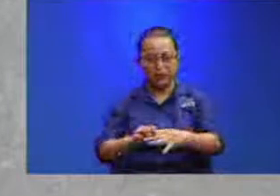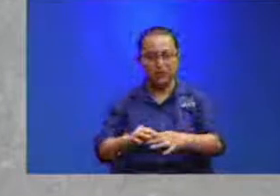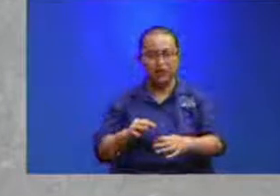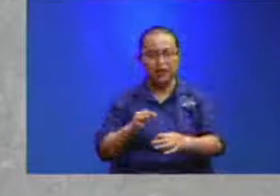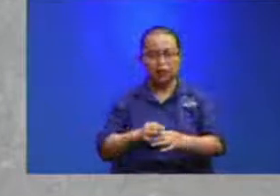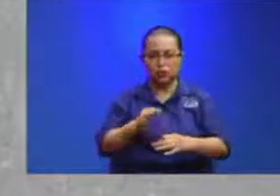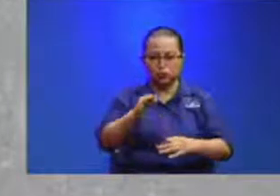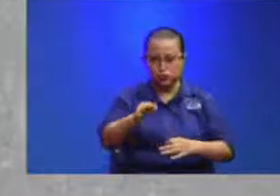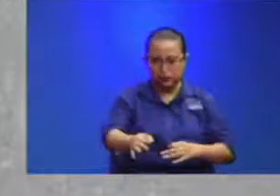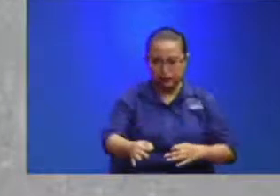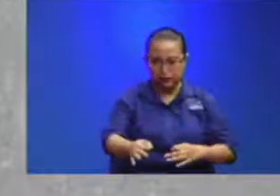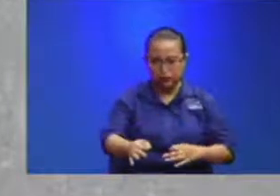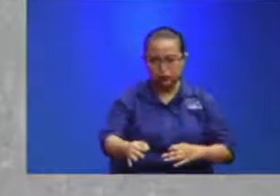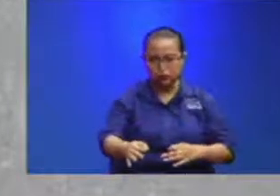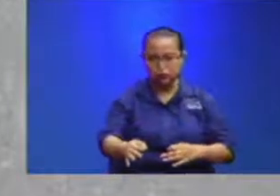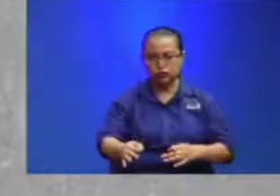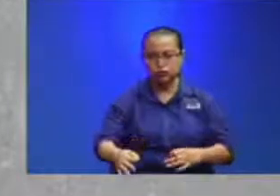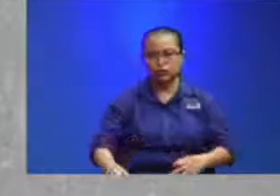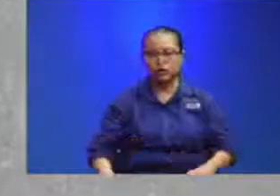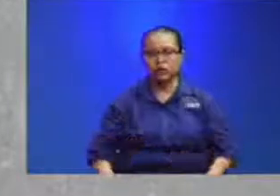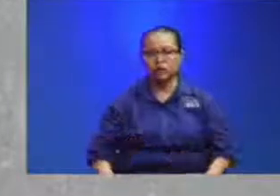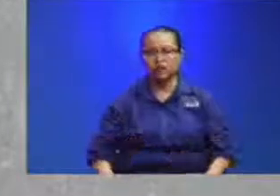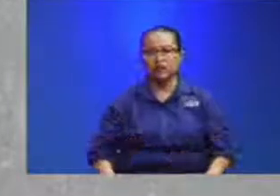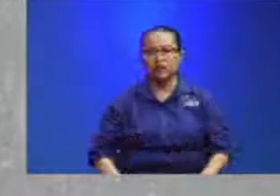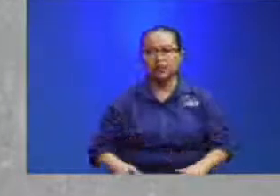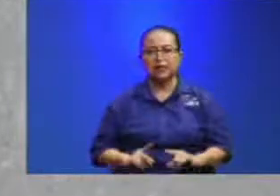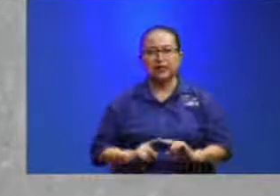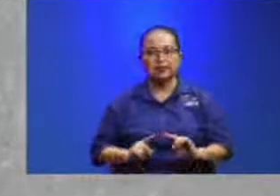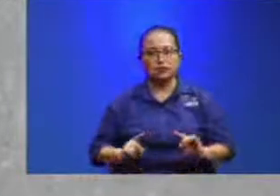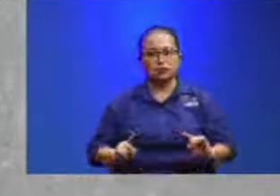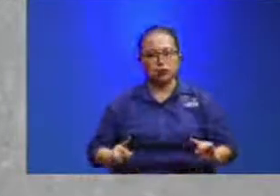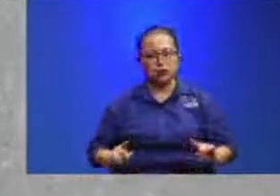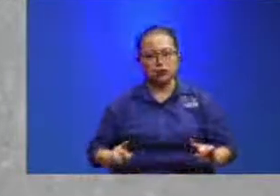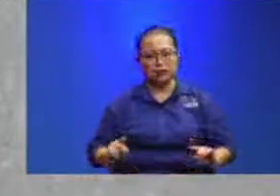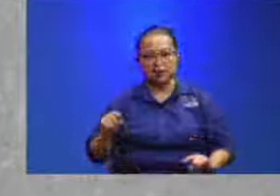permanecen entre vosotros eso ya no es unidad es ese convenio